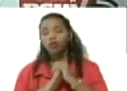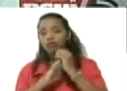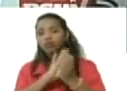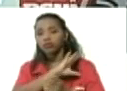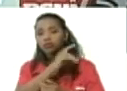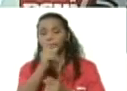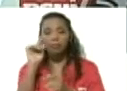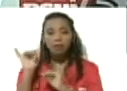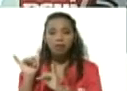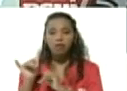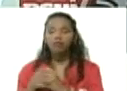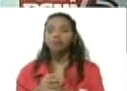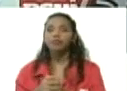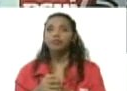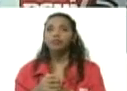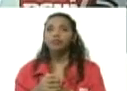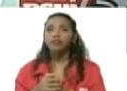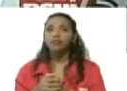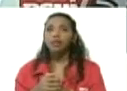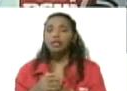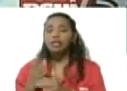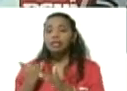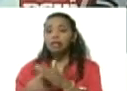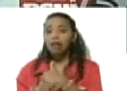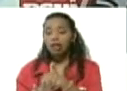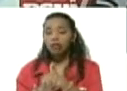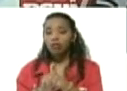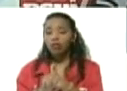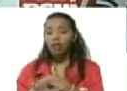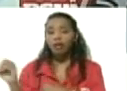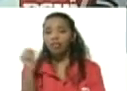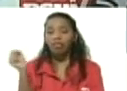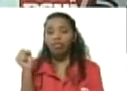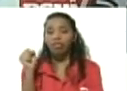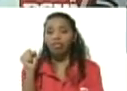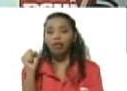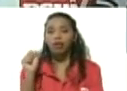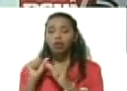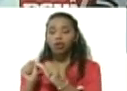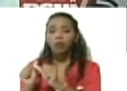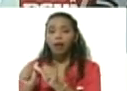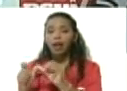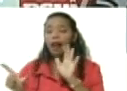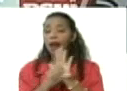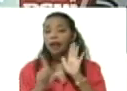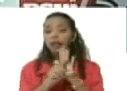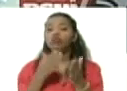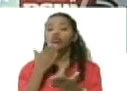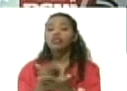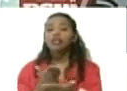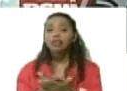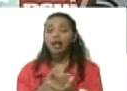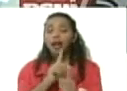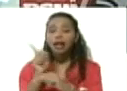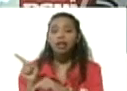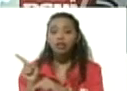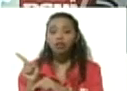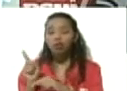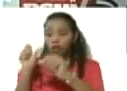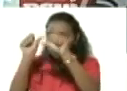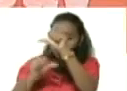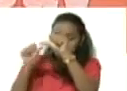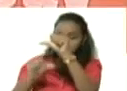ser reconocida saliendo del desacato, a acatar nuestra constitución y la ley, solicitar que el TCJ revise,